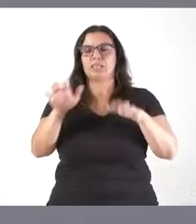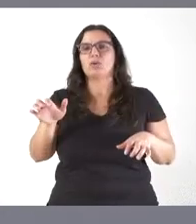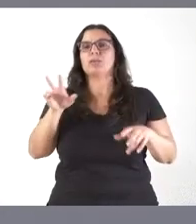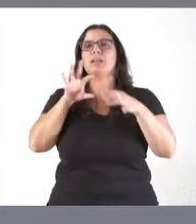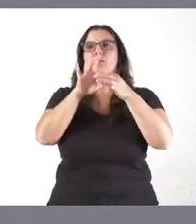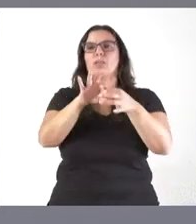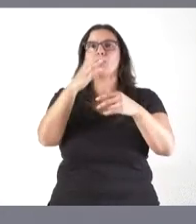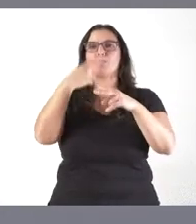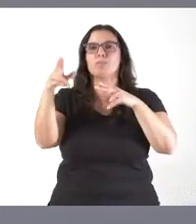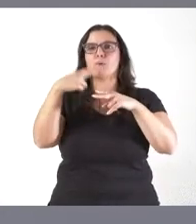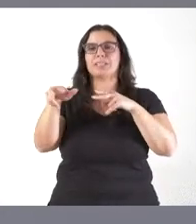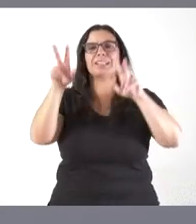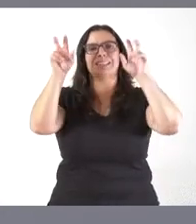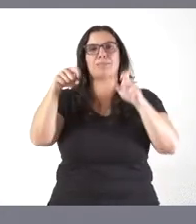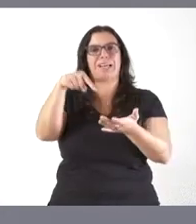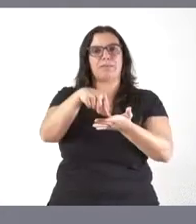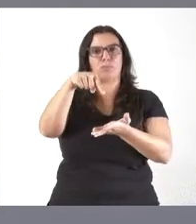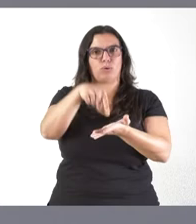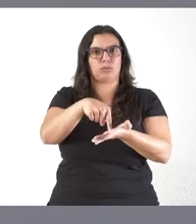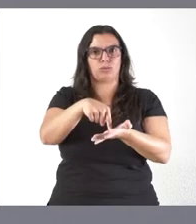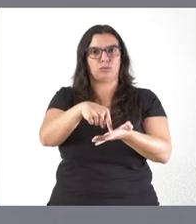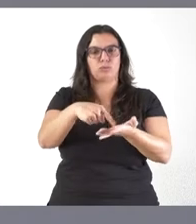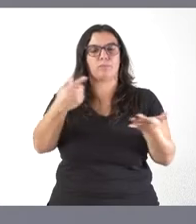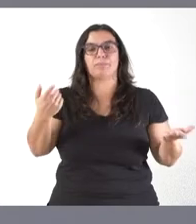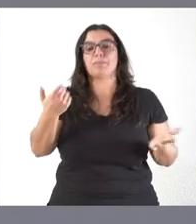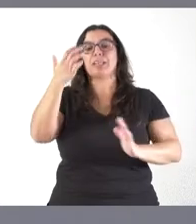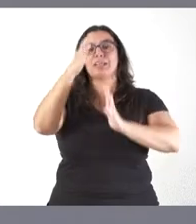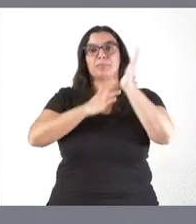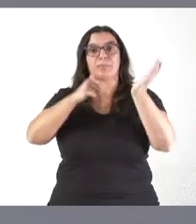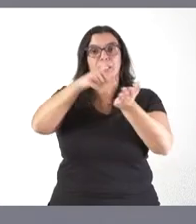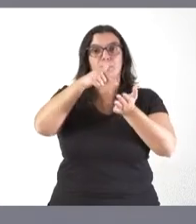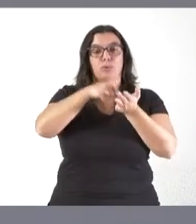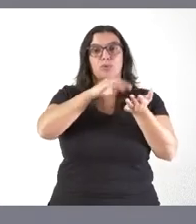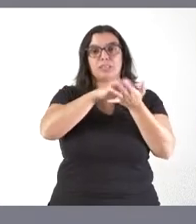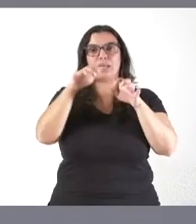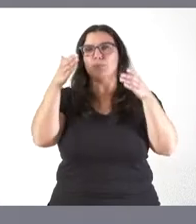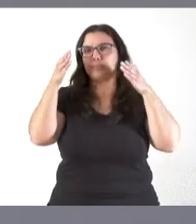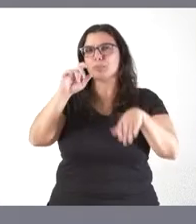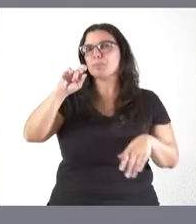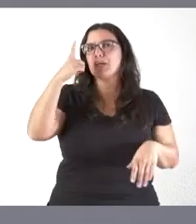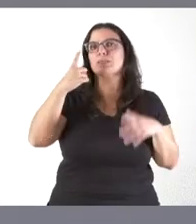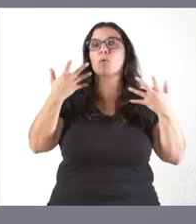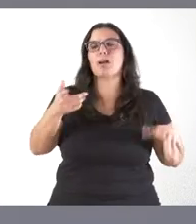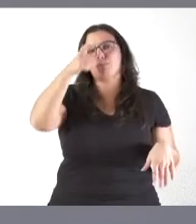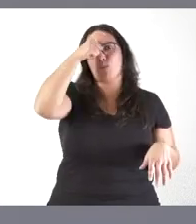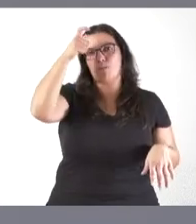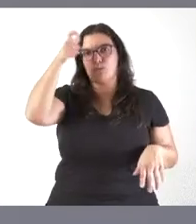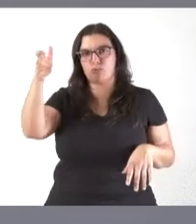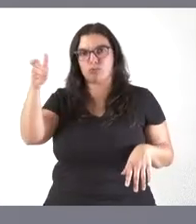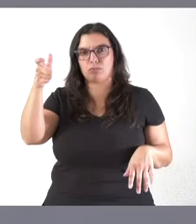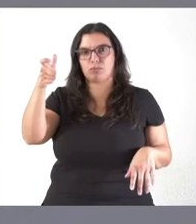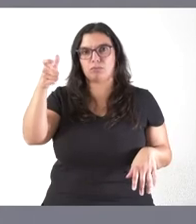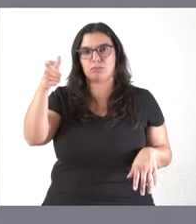las políticas en materia de impuestos las rebajas de impuestos en Castilla y león se concentran fundamentalmente en el mundo rural